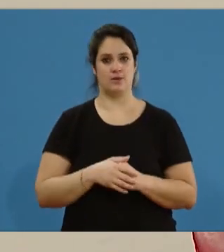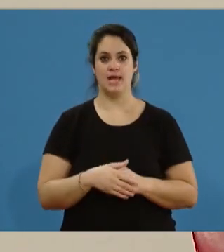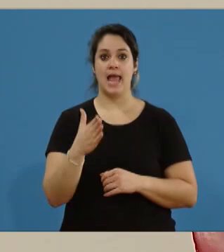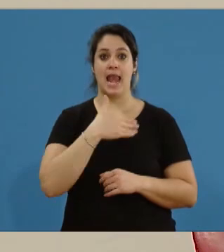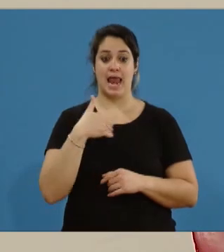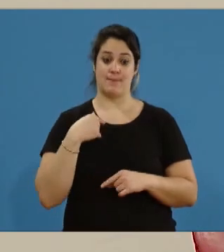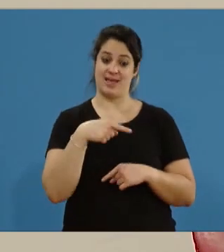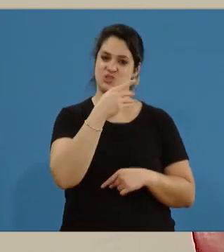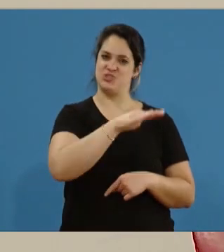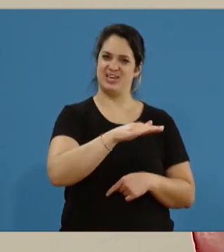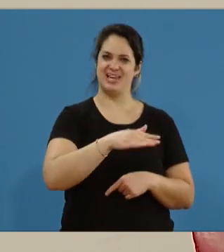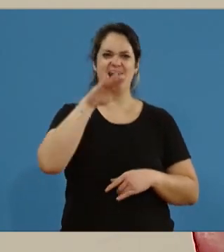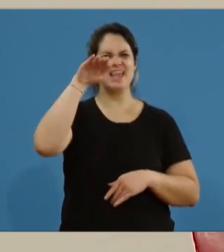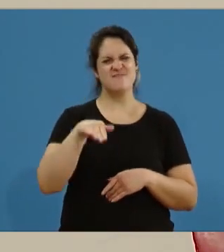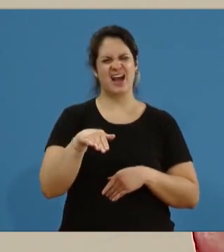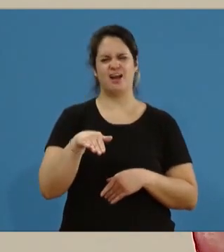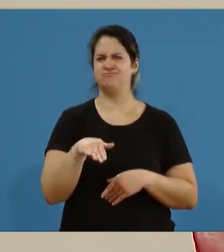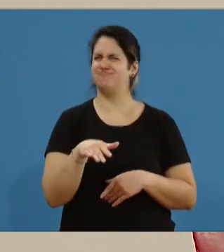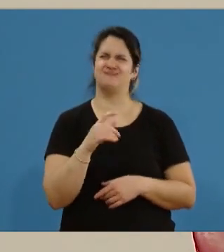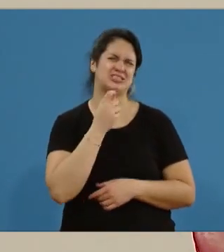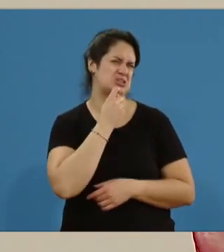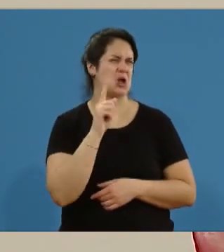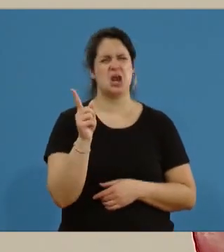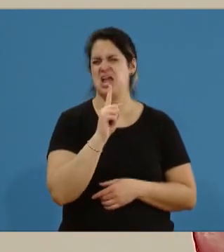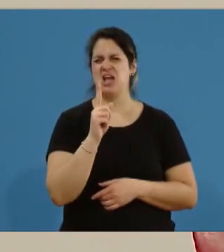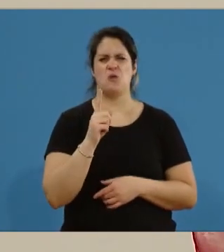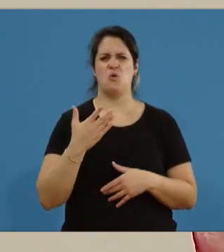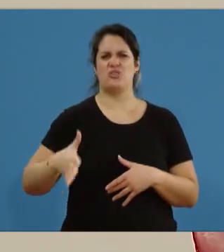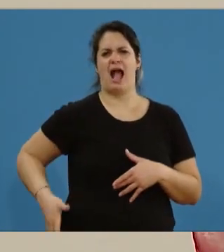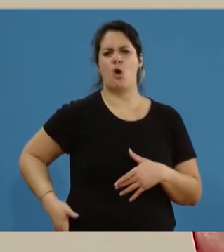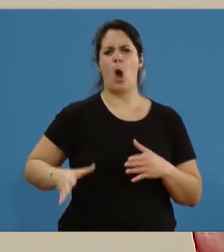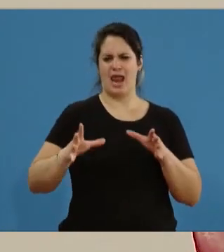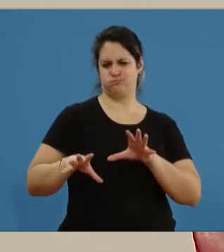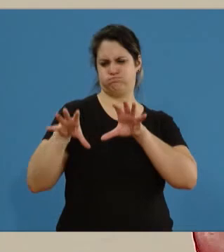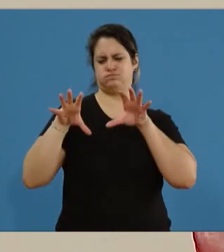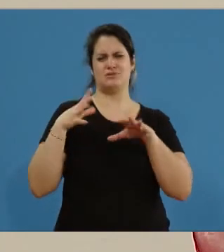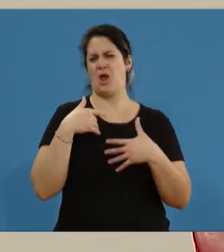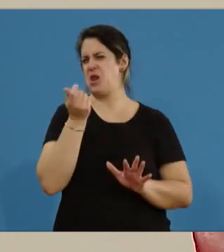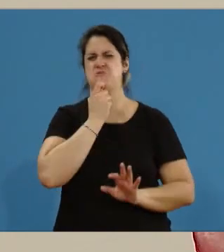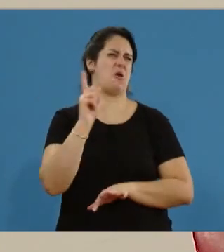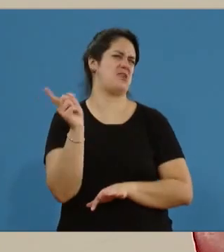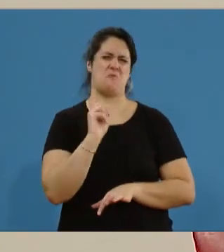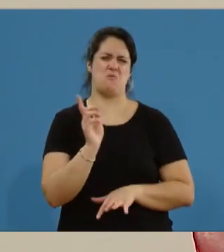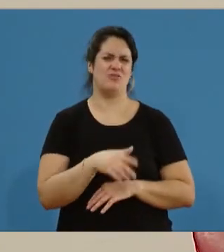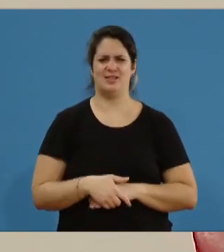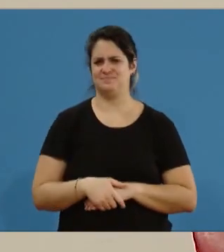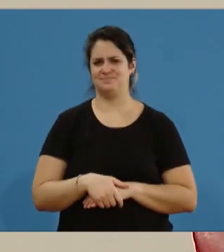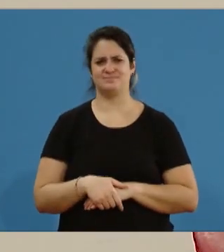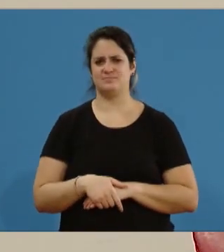mamá de Elsa es baja y se queja siempre de tener una cola demasiado